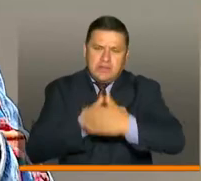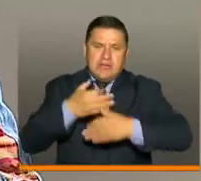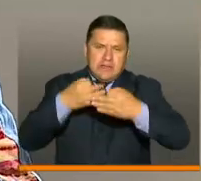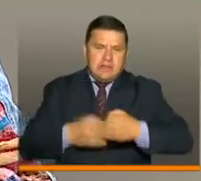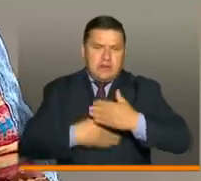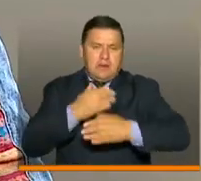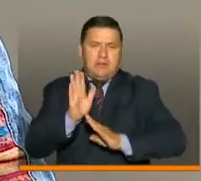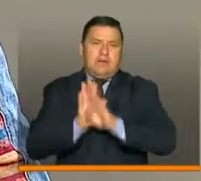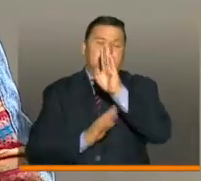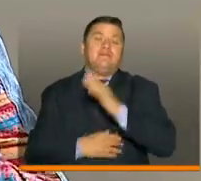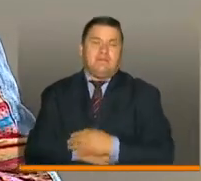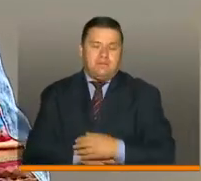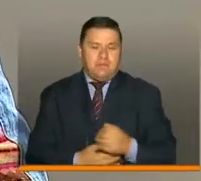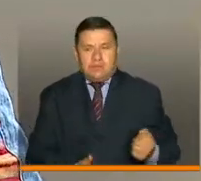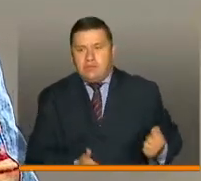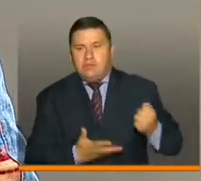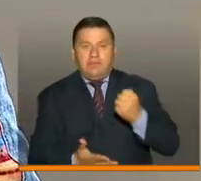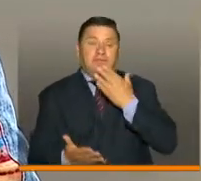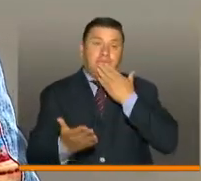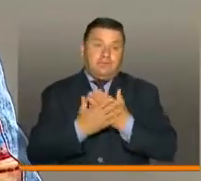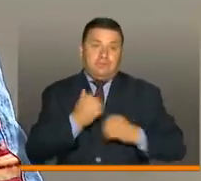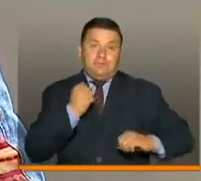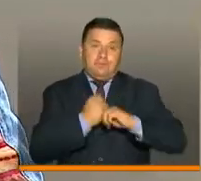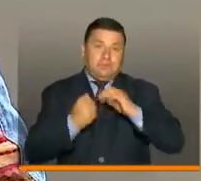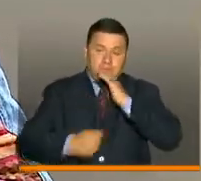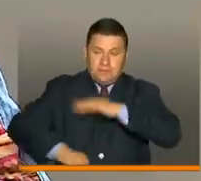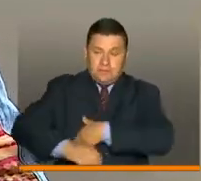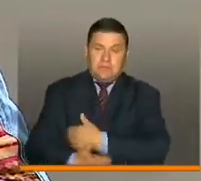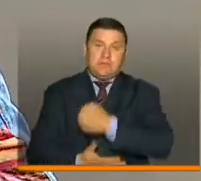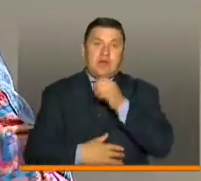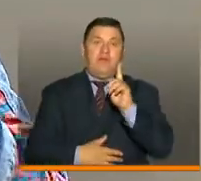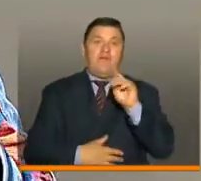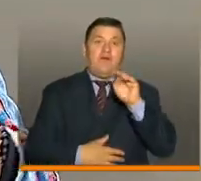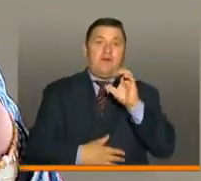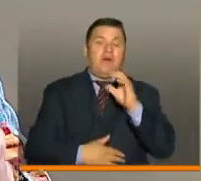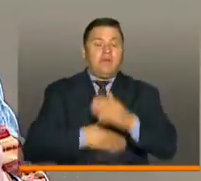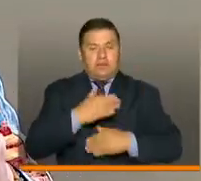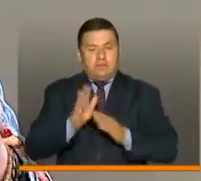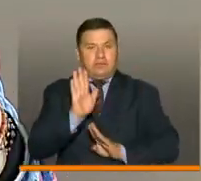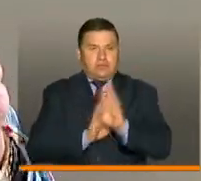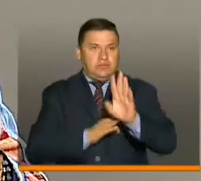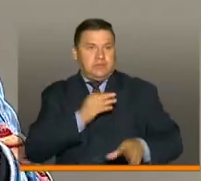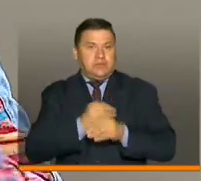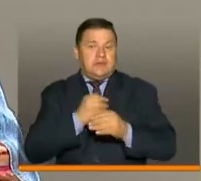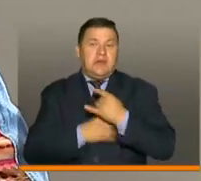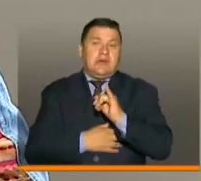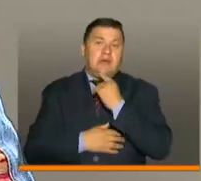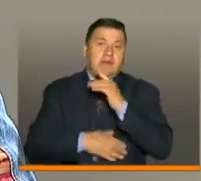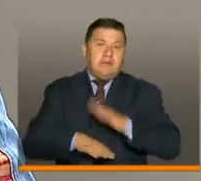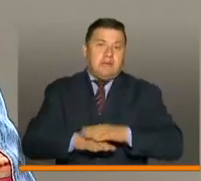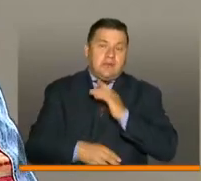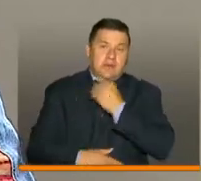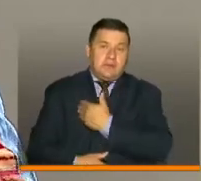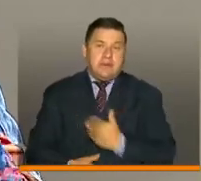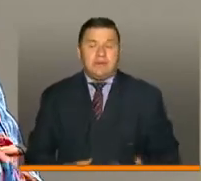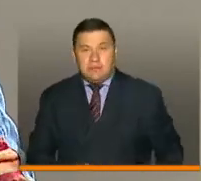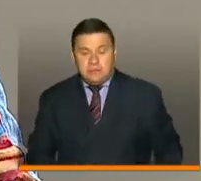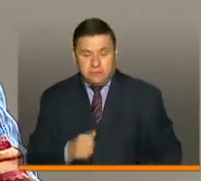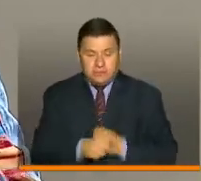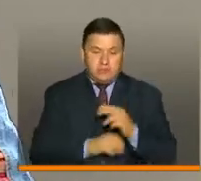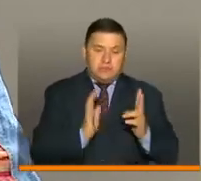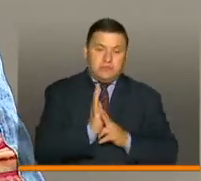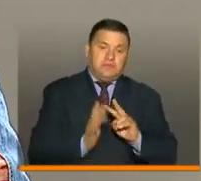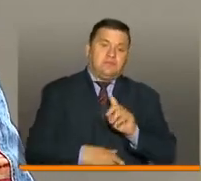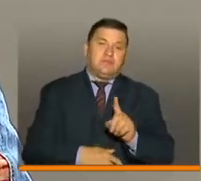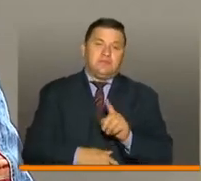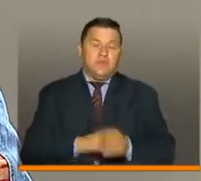seguro y progresivo, y los recursos que gracias al apoyo del Ministerio de Hacienda y el FOME seguiremos sumando, porque como ya anunció el señor presidente, en el